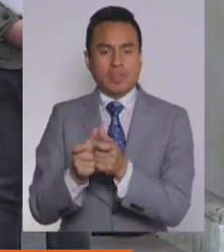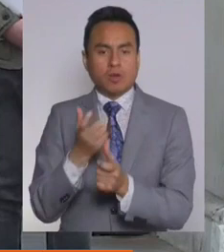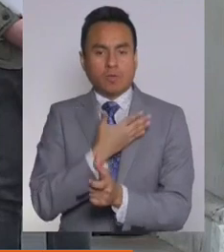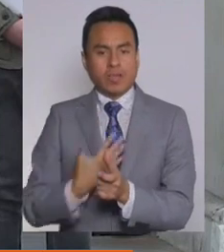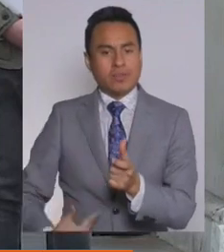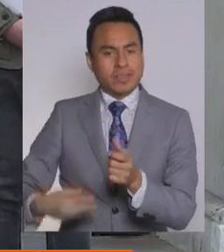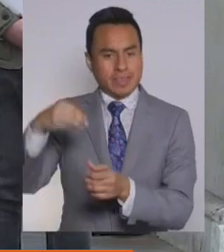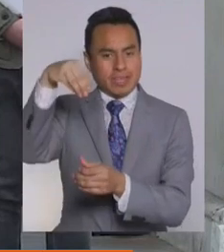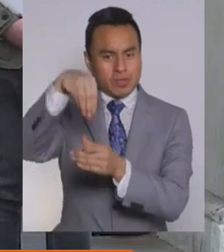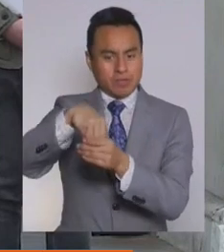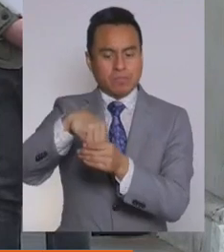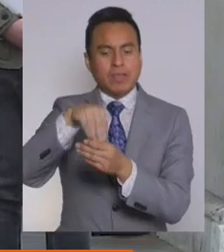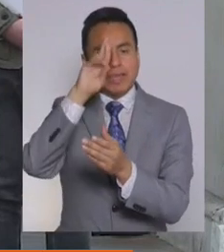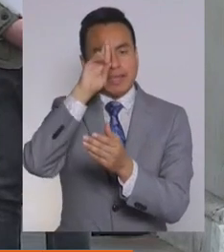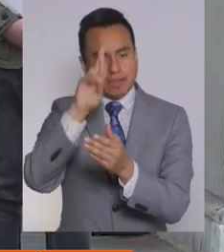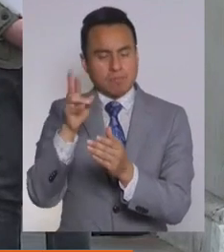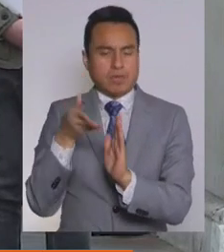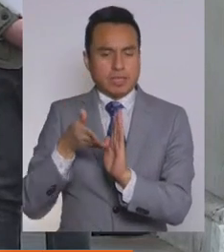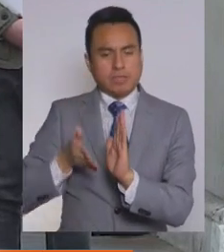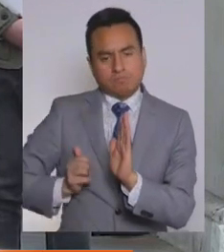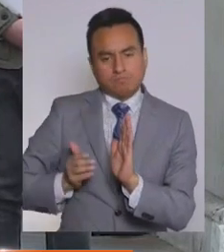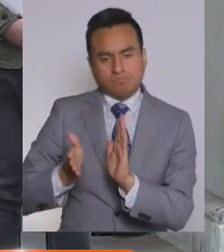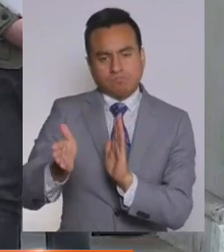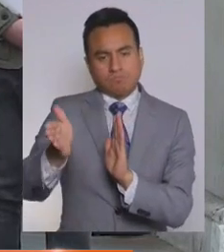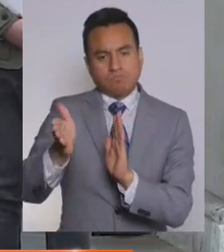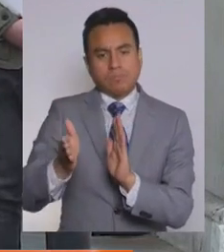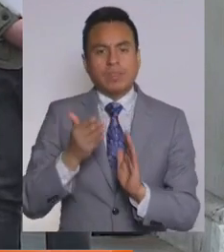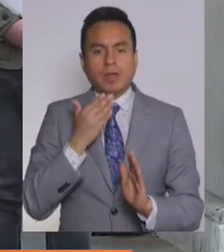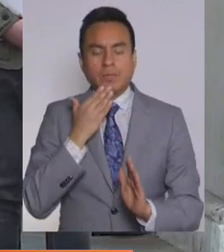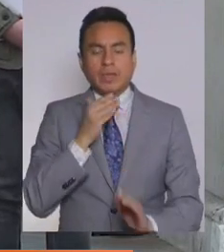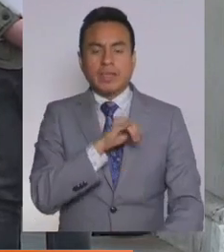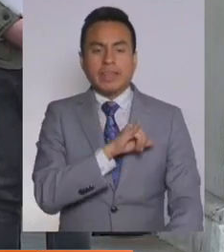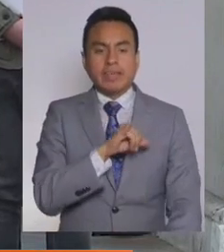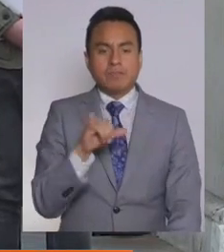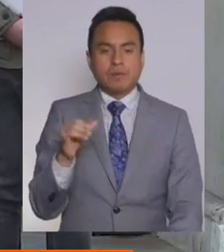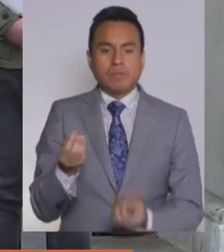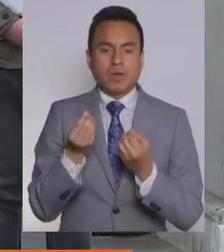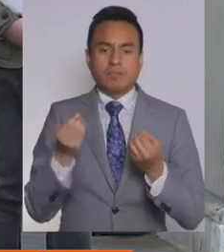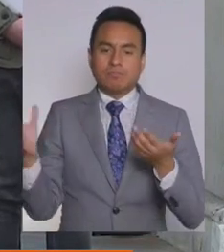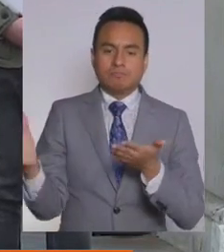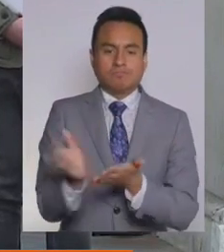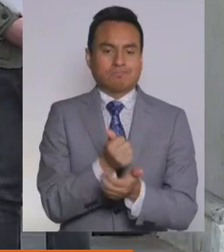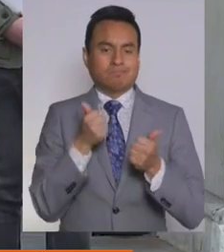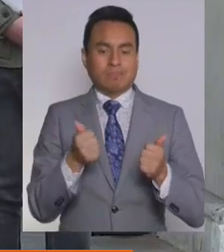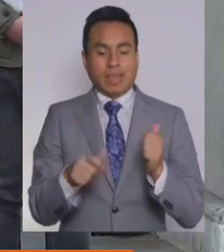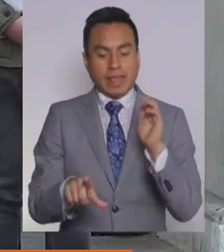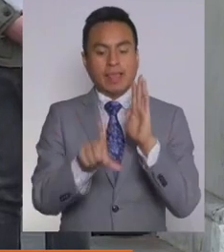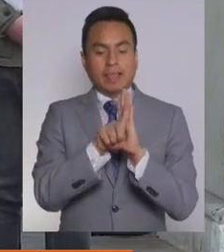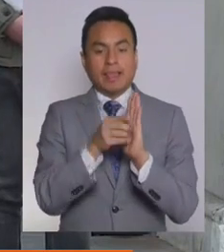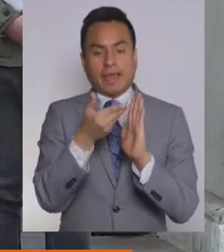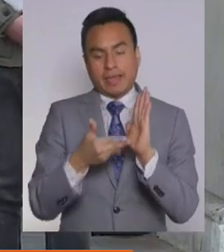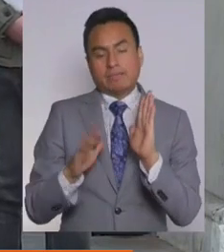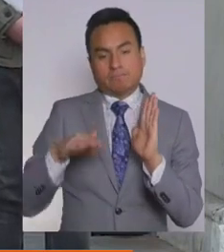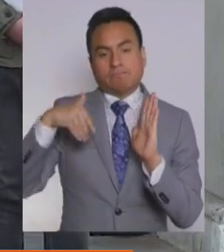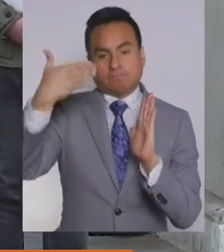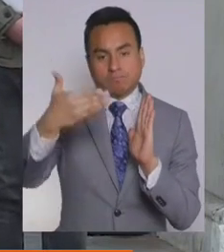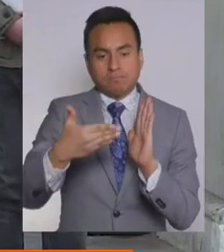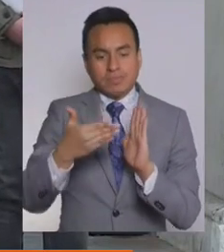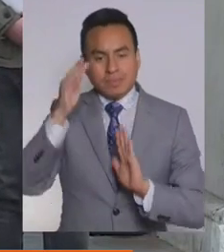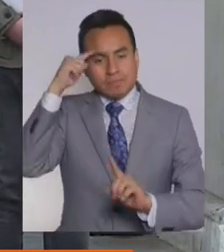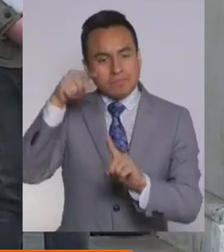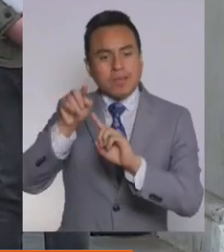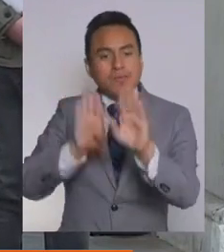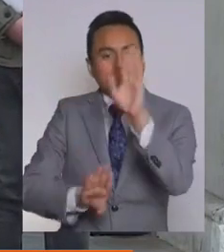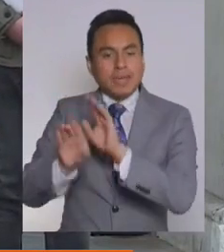Gobierno Interior, se respeten y se lleven a buen término en una ley que definitivamente proteja